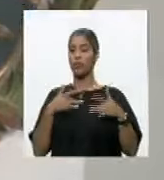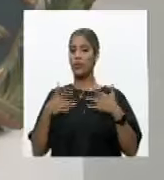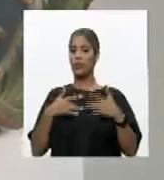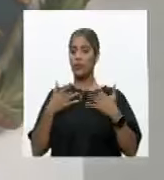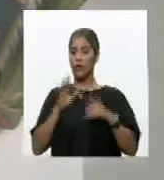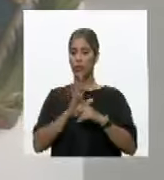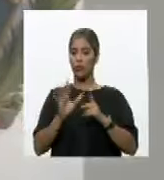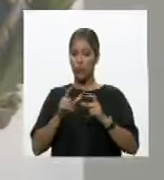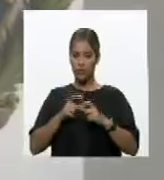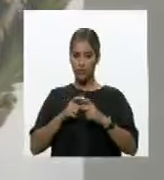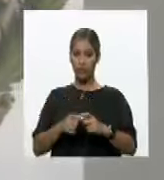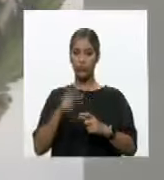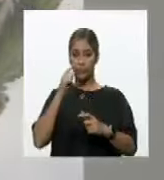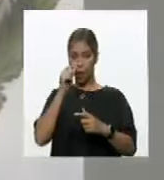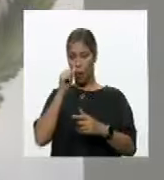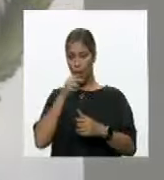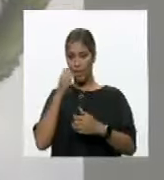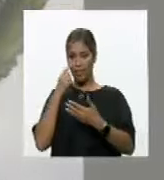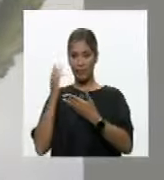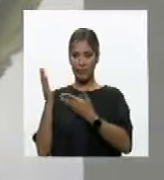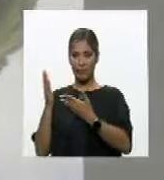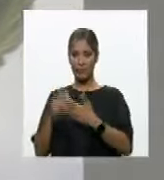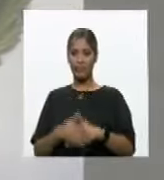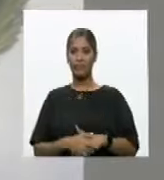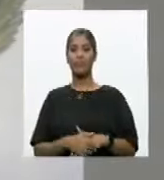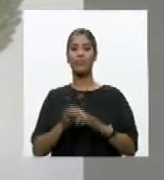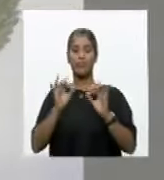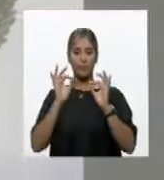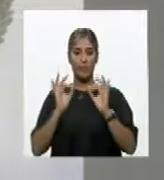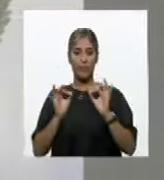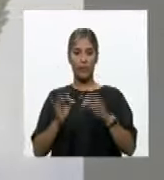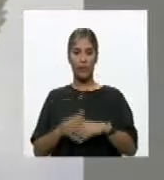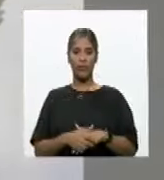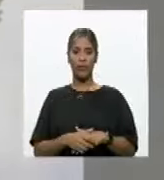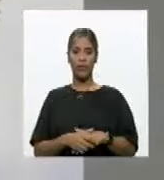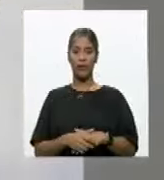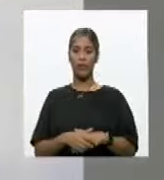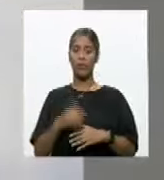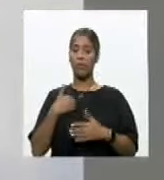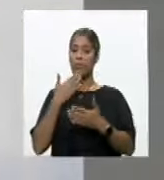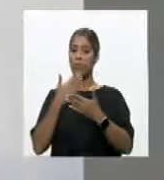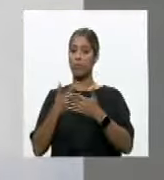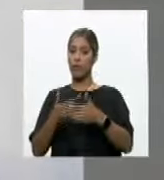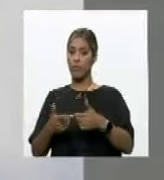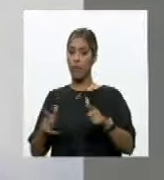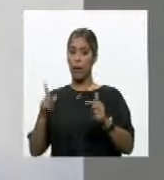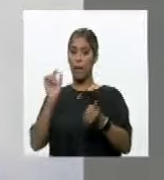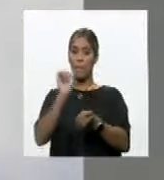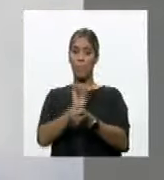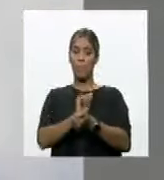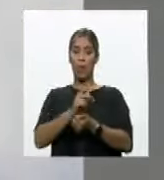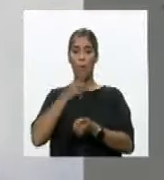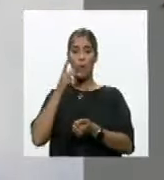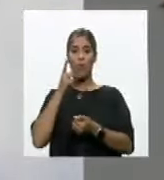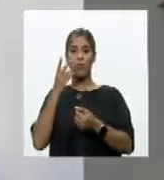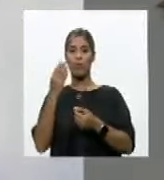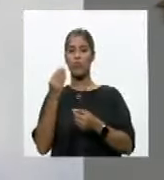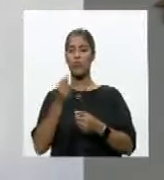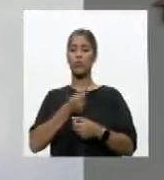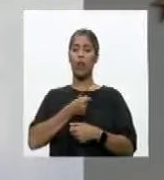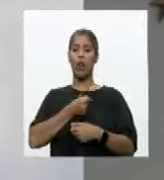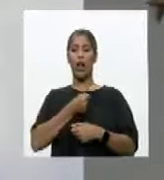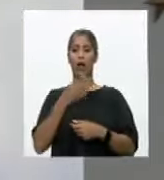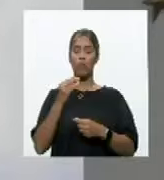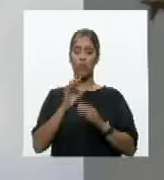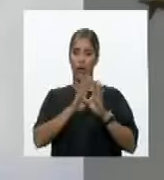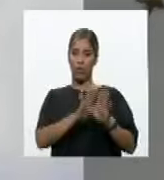Alí, donde precisamente no vamos a pedir la liberación de los presos políticos, como muchos cantos que hizo